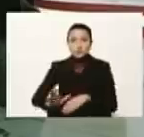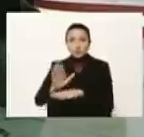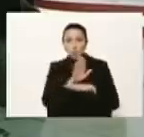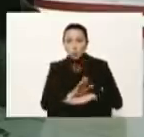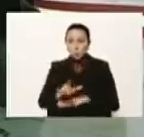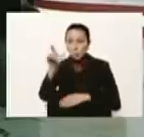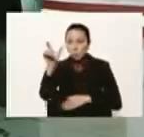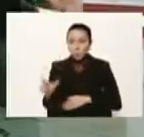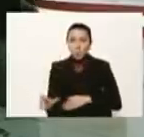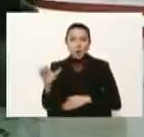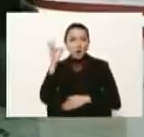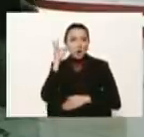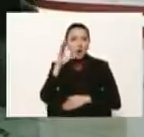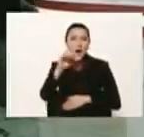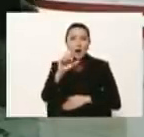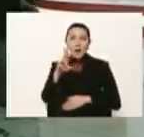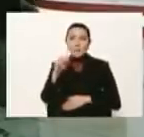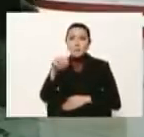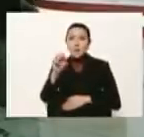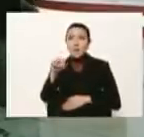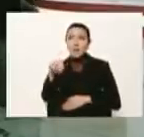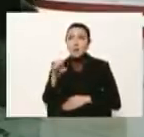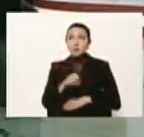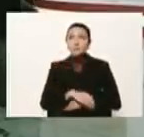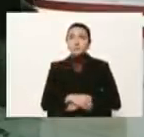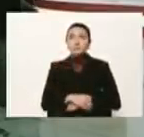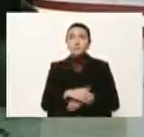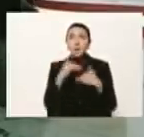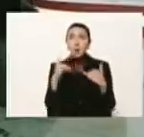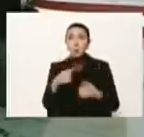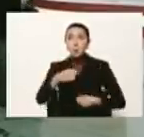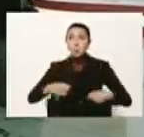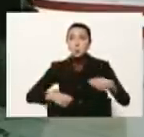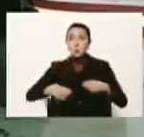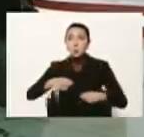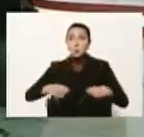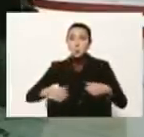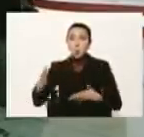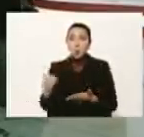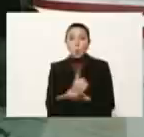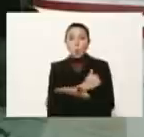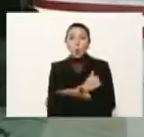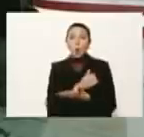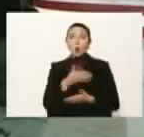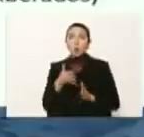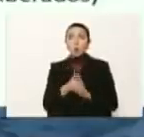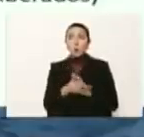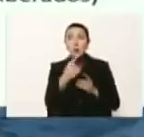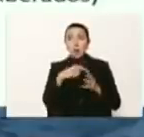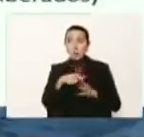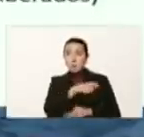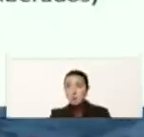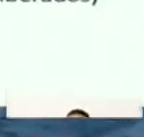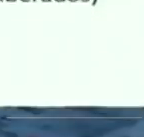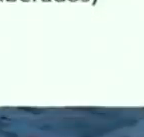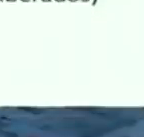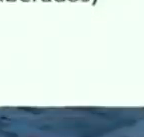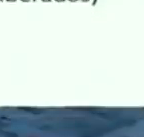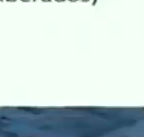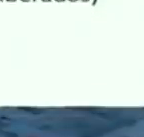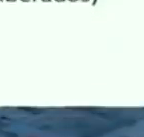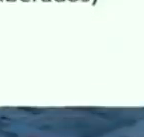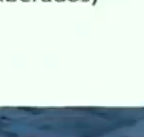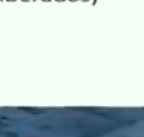almiranta Carmen Meléndez. Vamos a ver ahora cuáles fueron los vehículos recuperados durante este operativo. Ya vamos a tener las